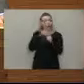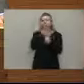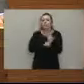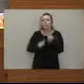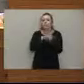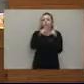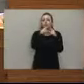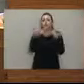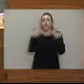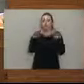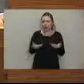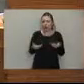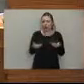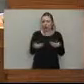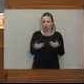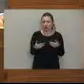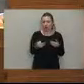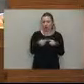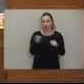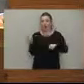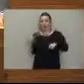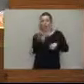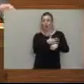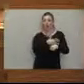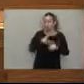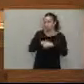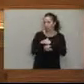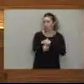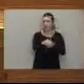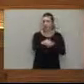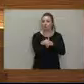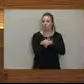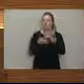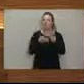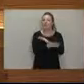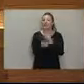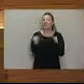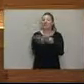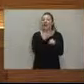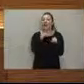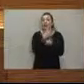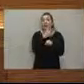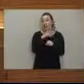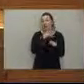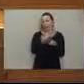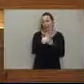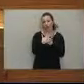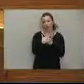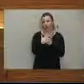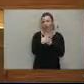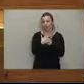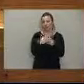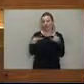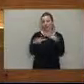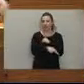Asturias debería ser no acceder a estos fondos, sino más bien trabajar para que no se dé esas situaciones. Pero permítame que me